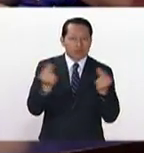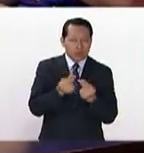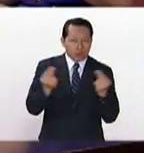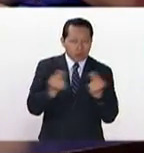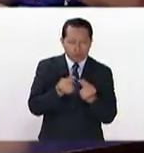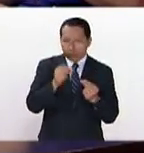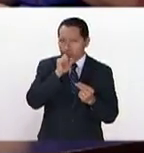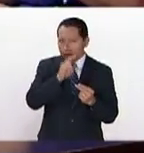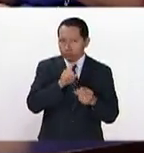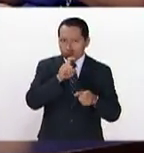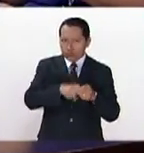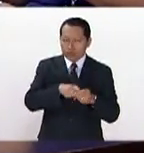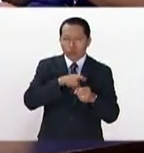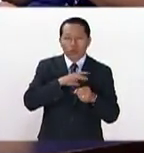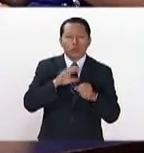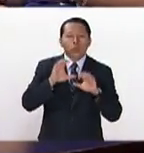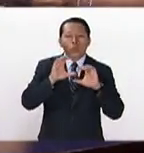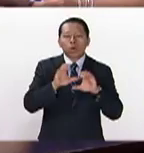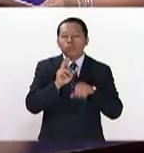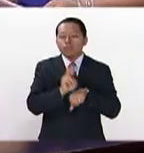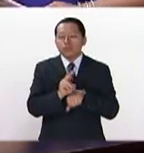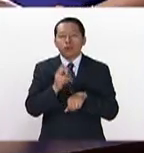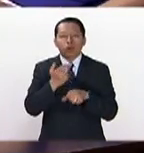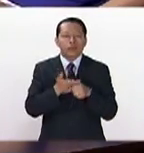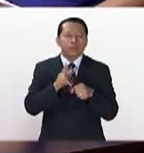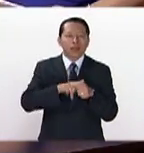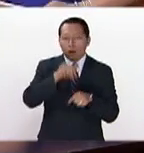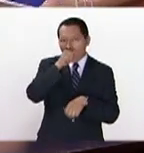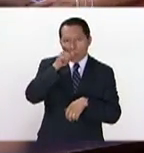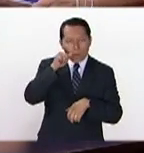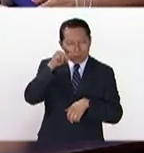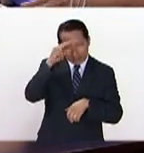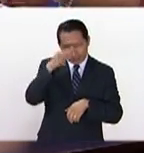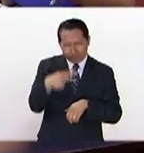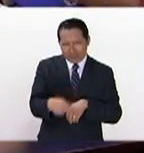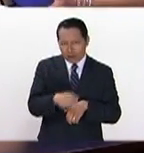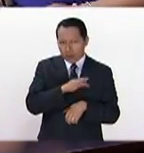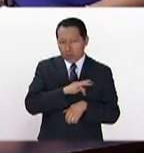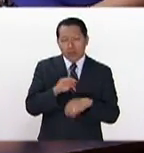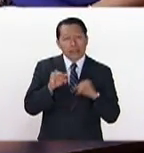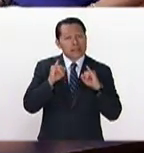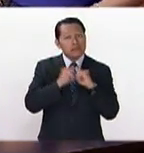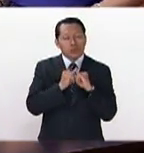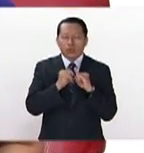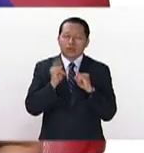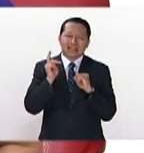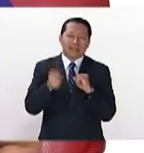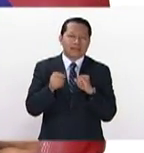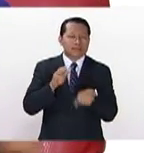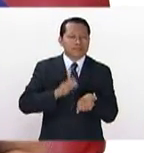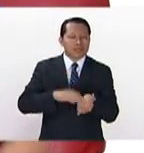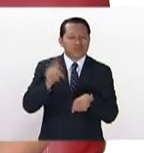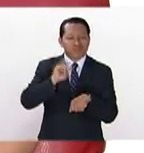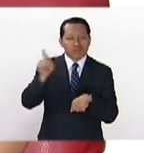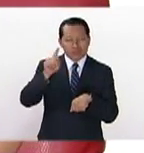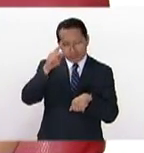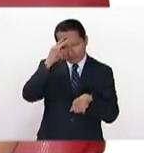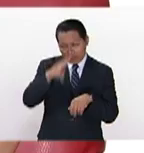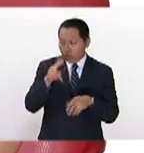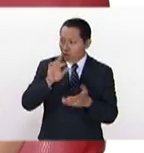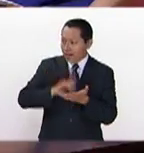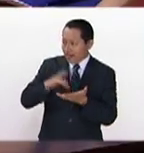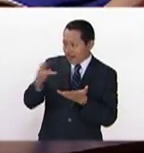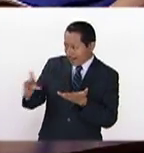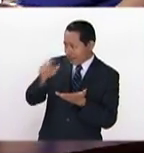urgenciólogo, adscrito a la Unidad de Cuidados Intensivos del Hospital Juárez de México, una de las instituciones de mayor prestigio en este país. Muchísimas